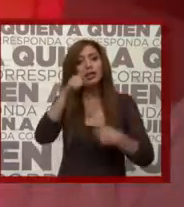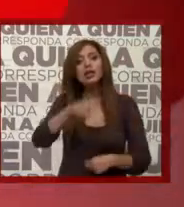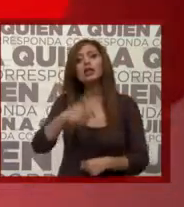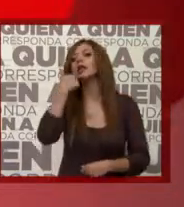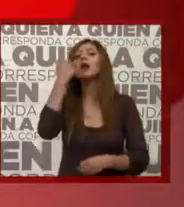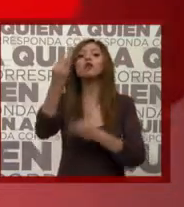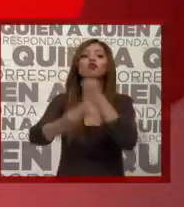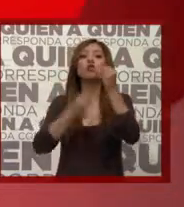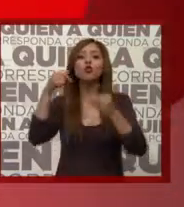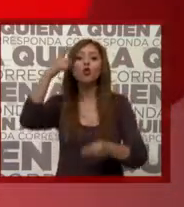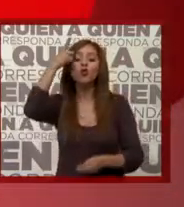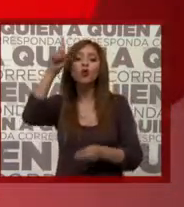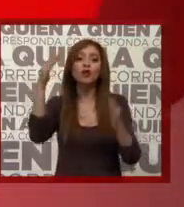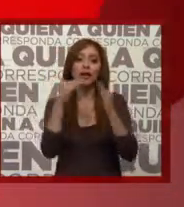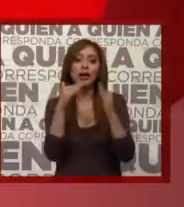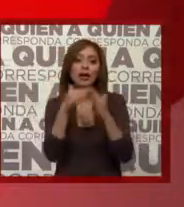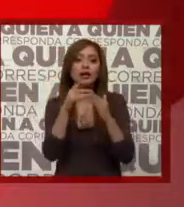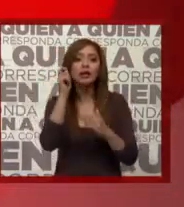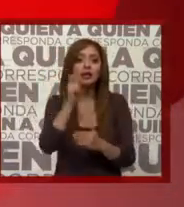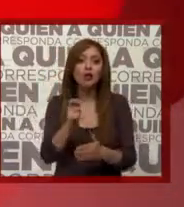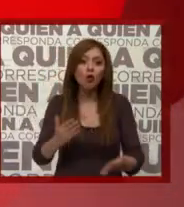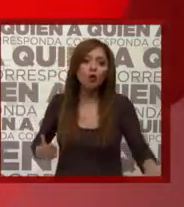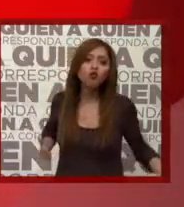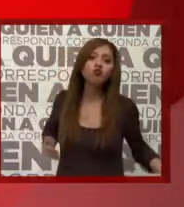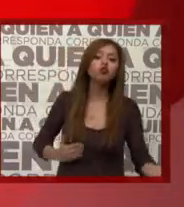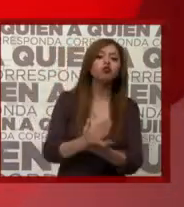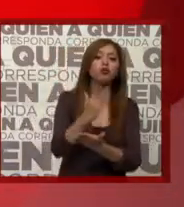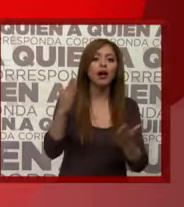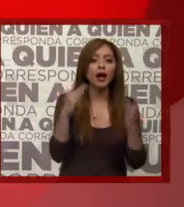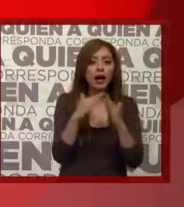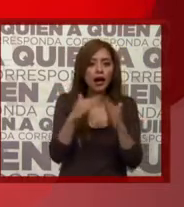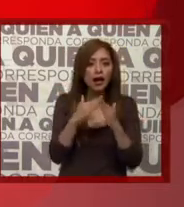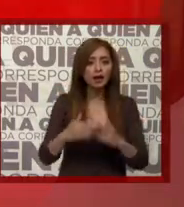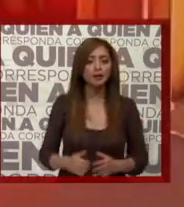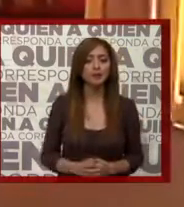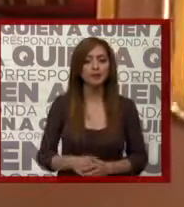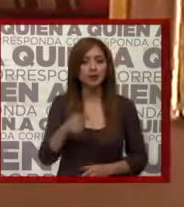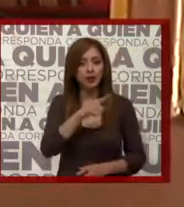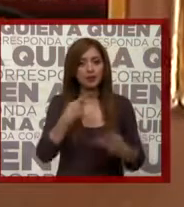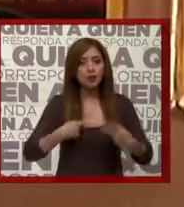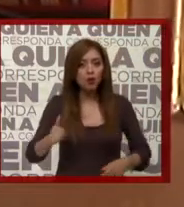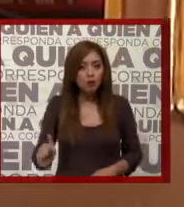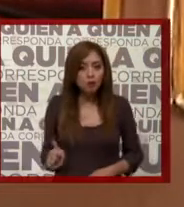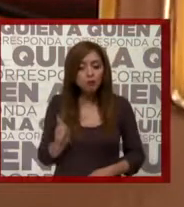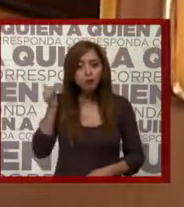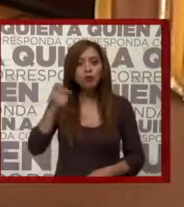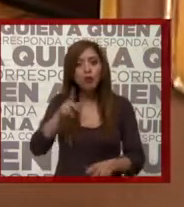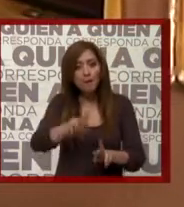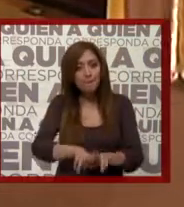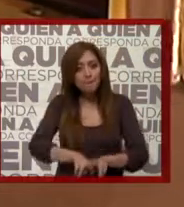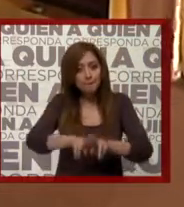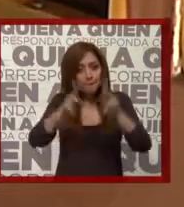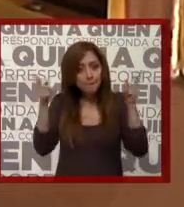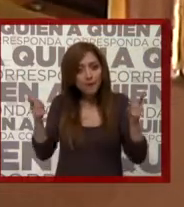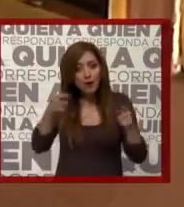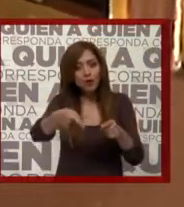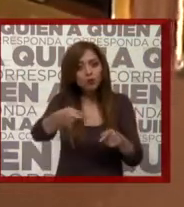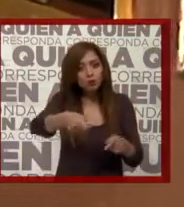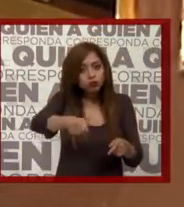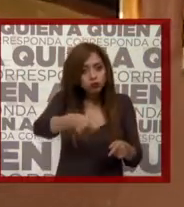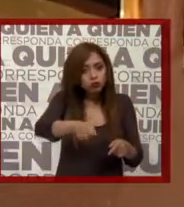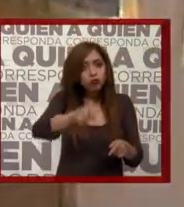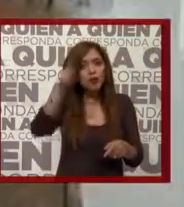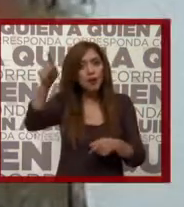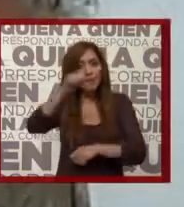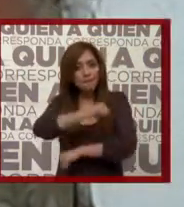casa. Dice Rosalba que entraron por la fuerza al inmueble. Aprovecharon que yo no estaba, abrieron, rompieron la chapa, quitaron